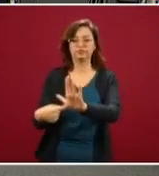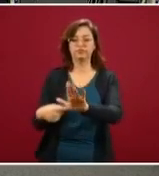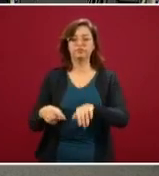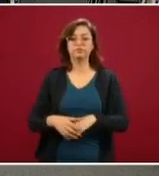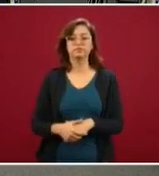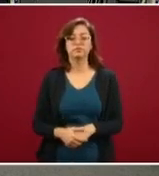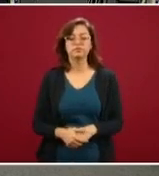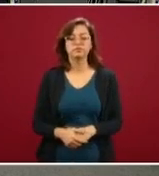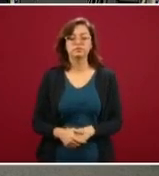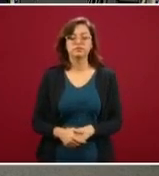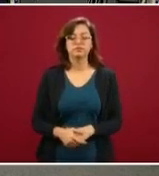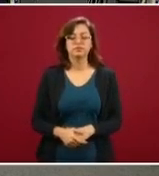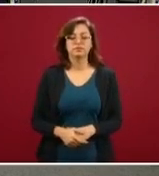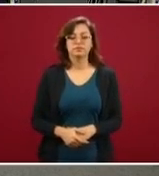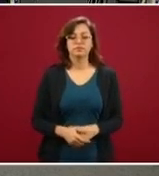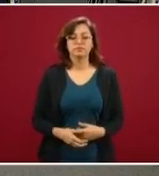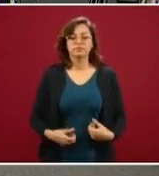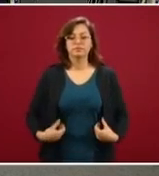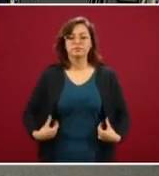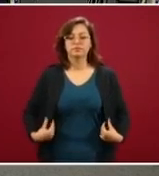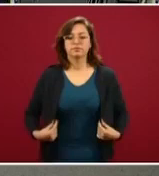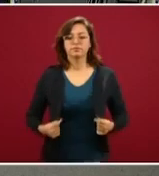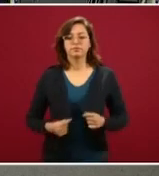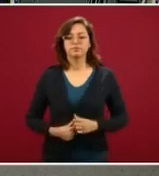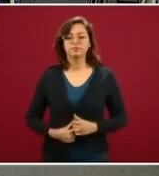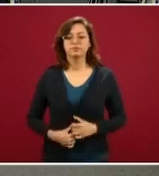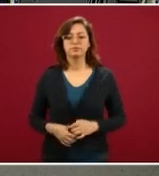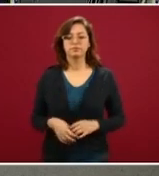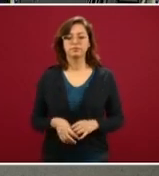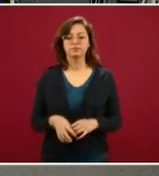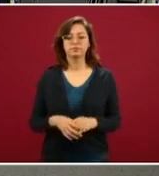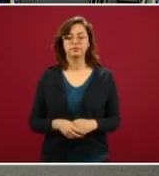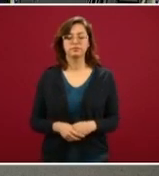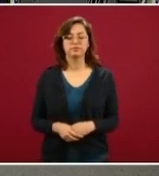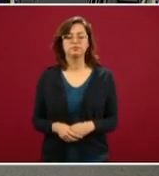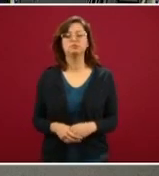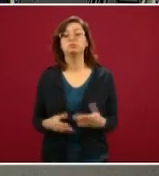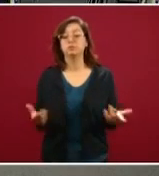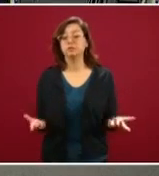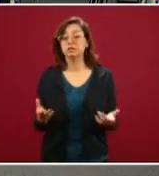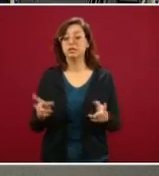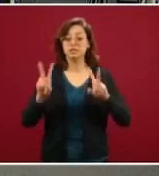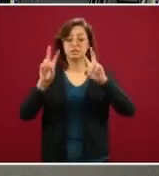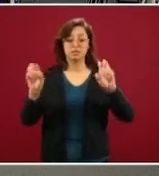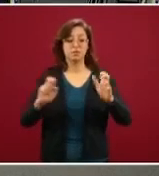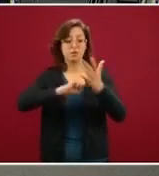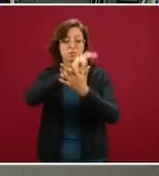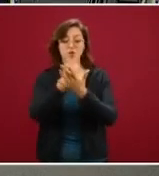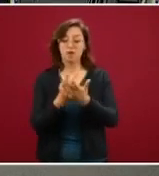Es muy interesante la experiencia de los CARA.